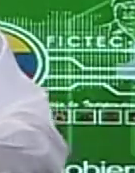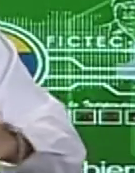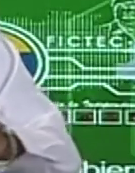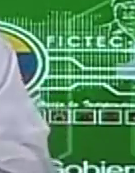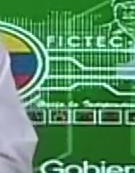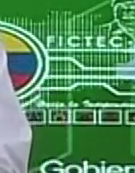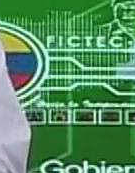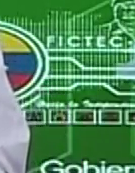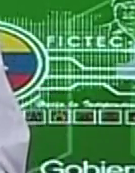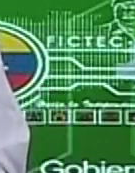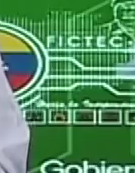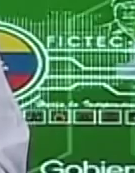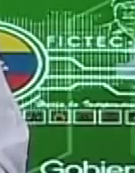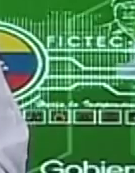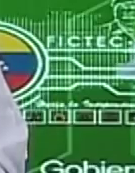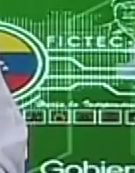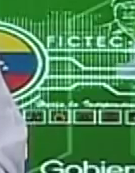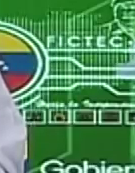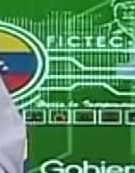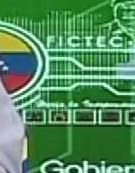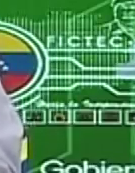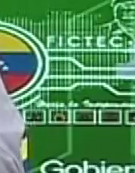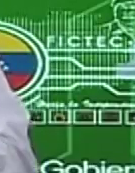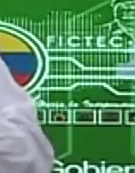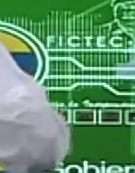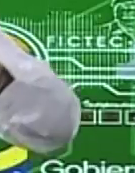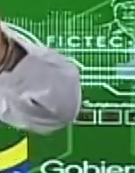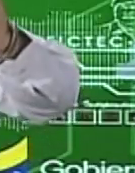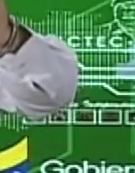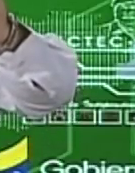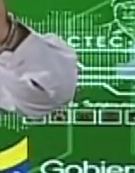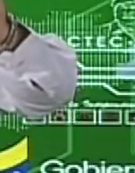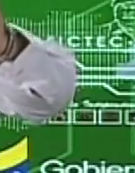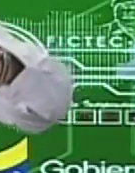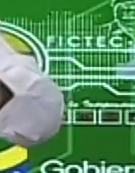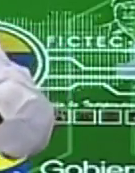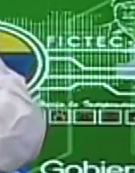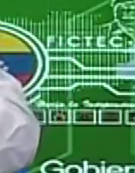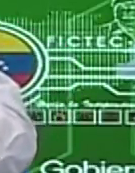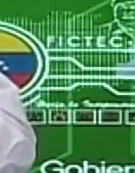con todos los equipos hacia la instalación del sistema 5G.